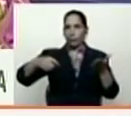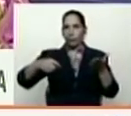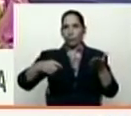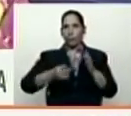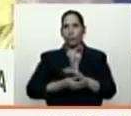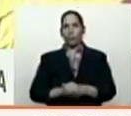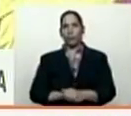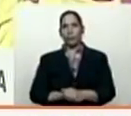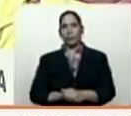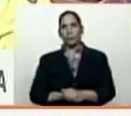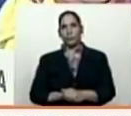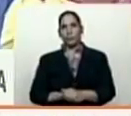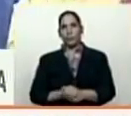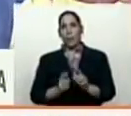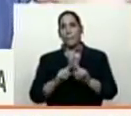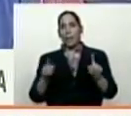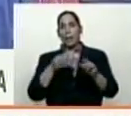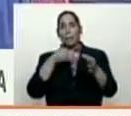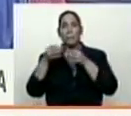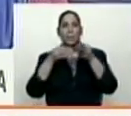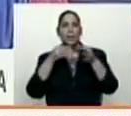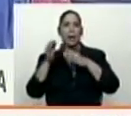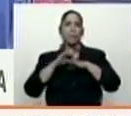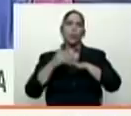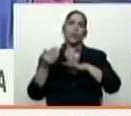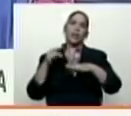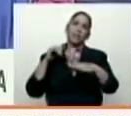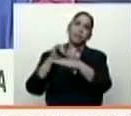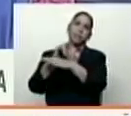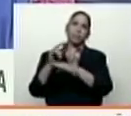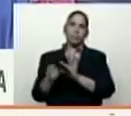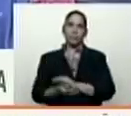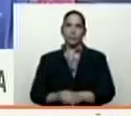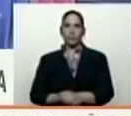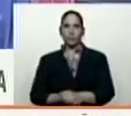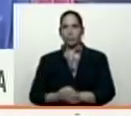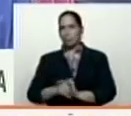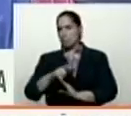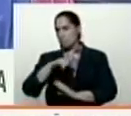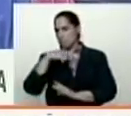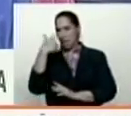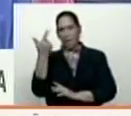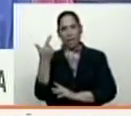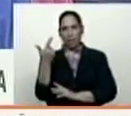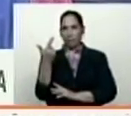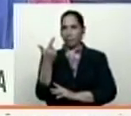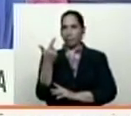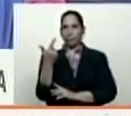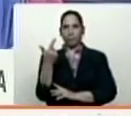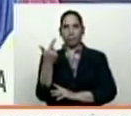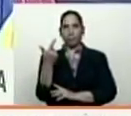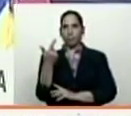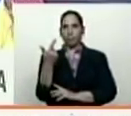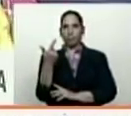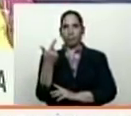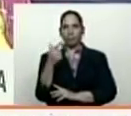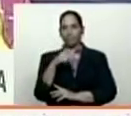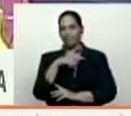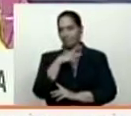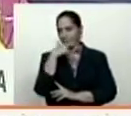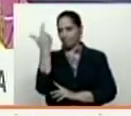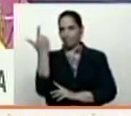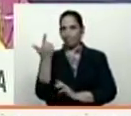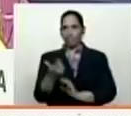para explicar por qué traicionaron? ¡Qué pena y qué vergüenza! ¡Qué pena y qué